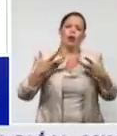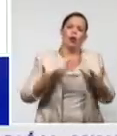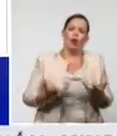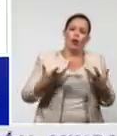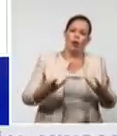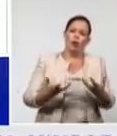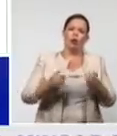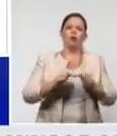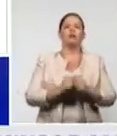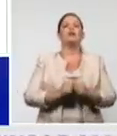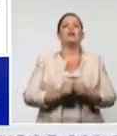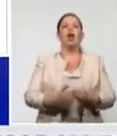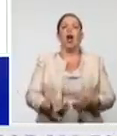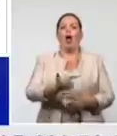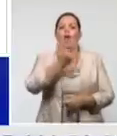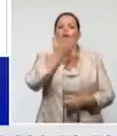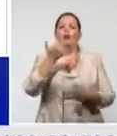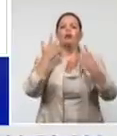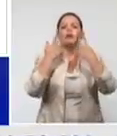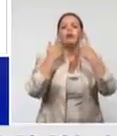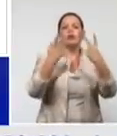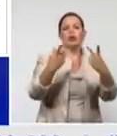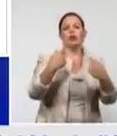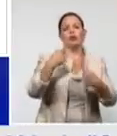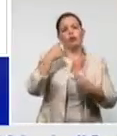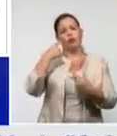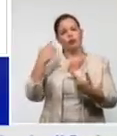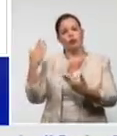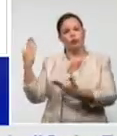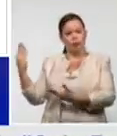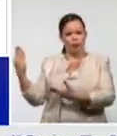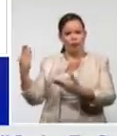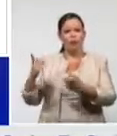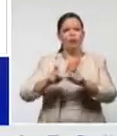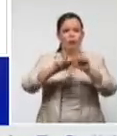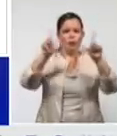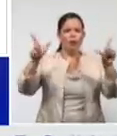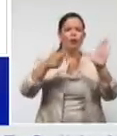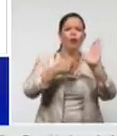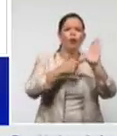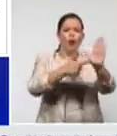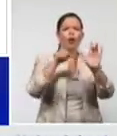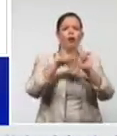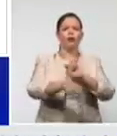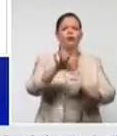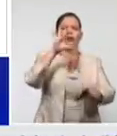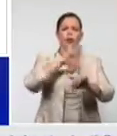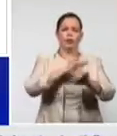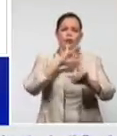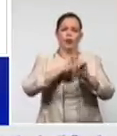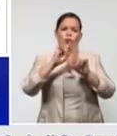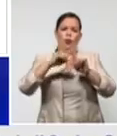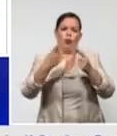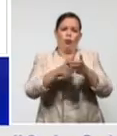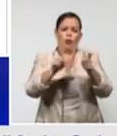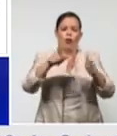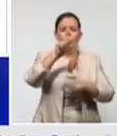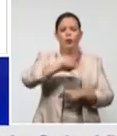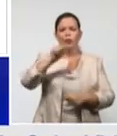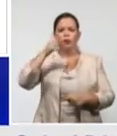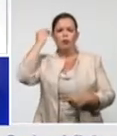afectada. Lo trajimos para ver que es una enfermedad que muchas personas se recuperan,